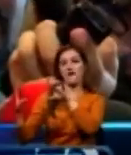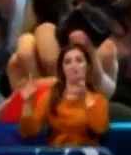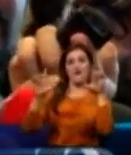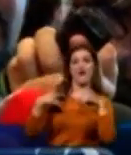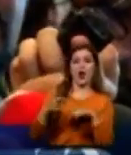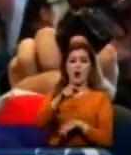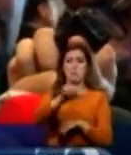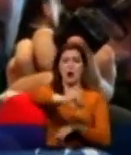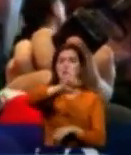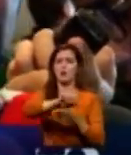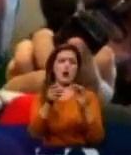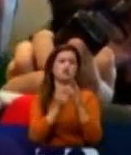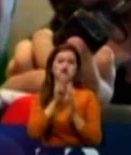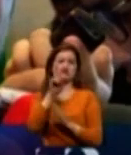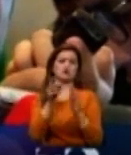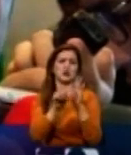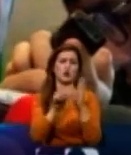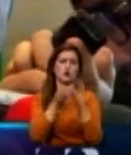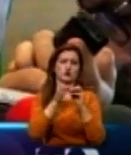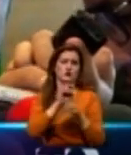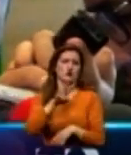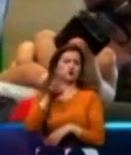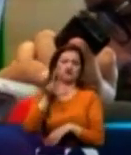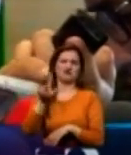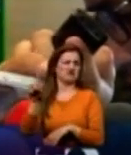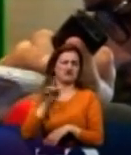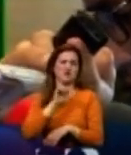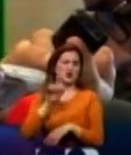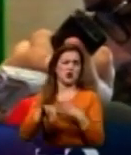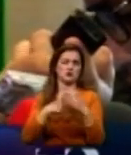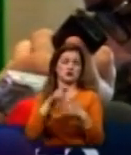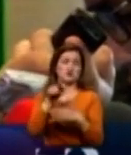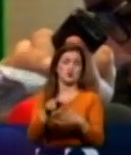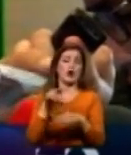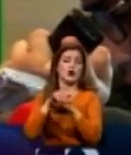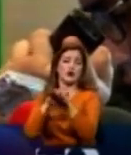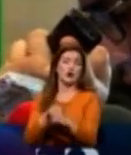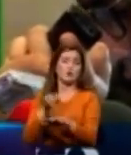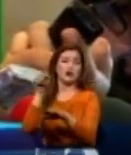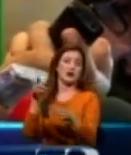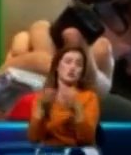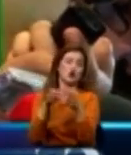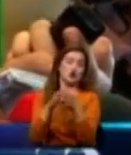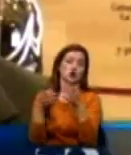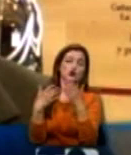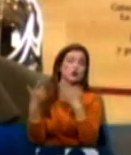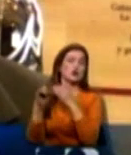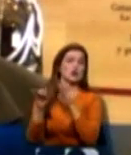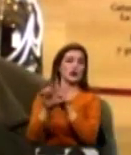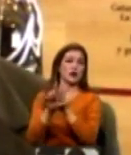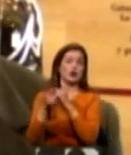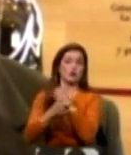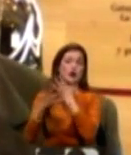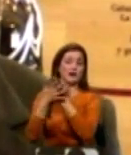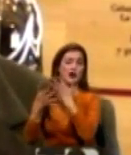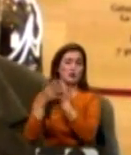a la supuesta mal cambio o mala interpretación del tipo penal de asociación ilícita. Eso yo lo rechazo. Con el veto a la